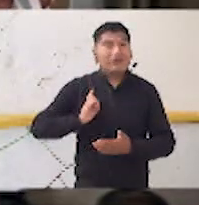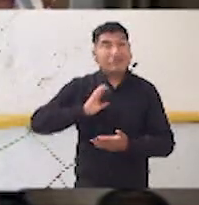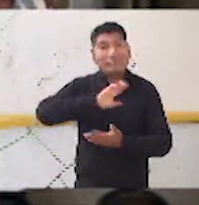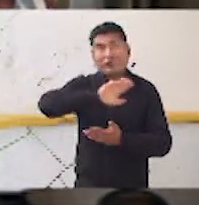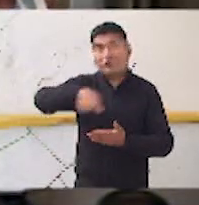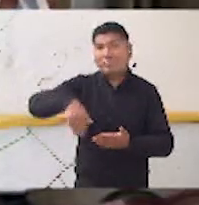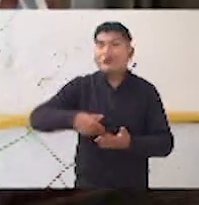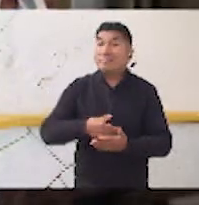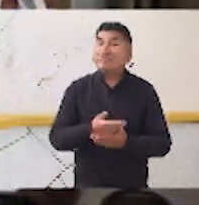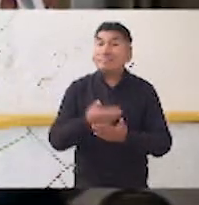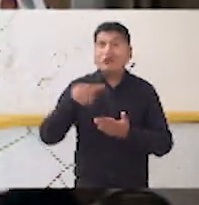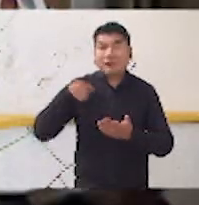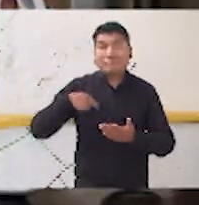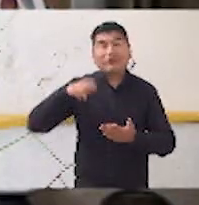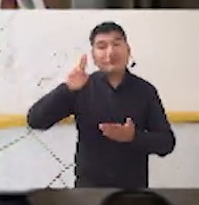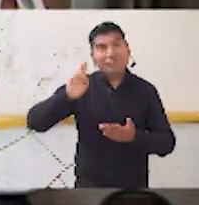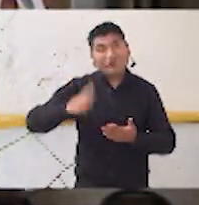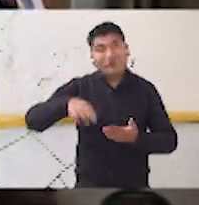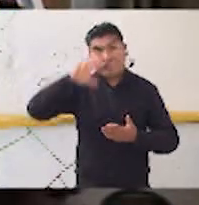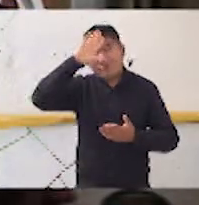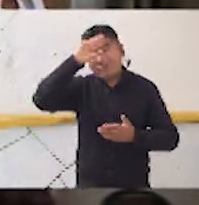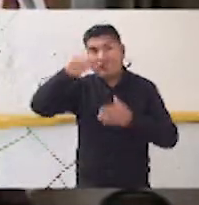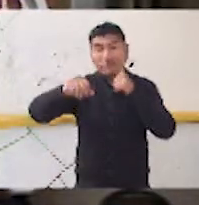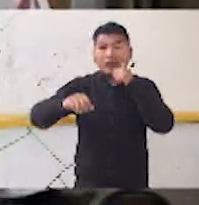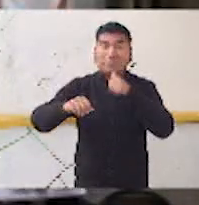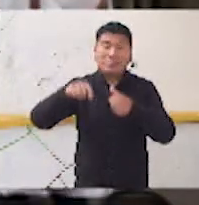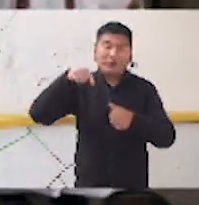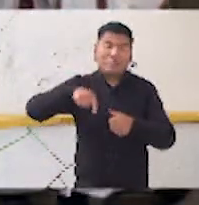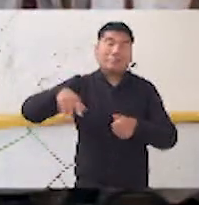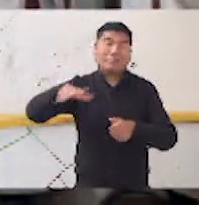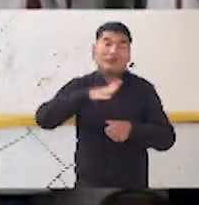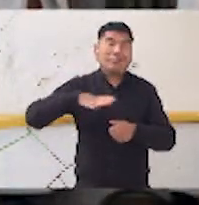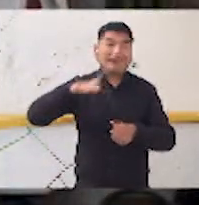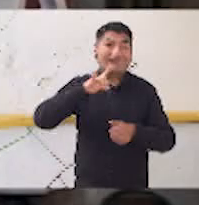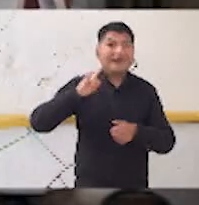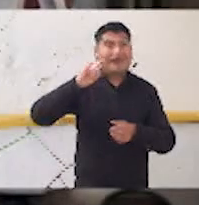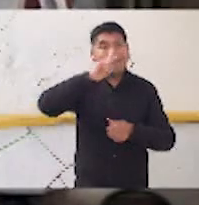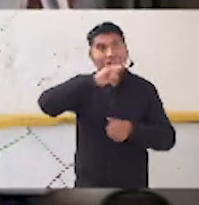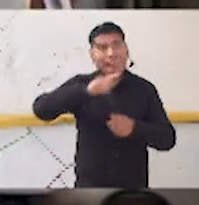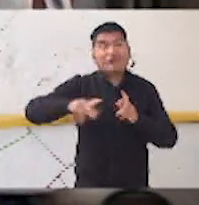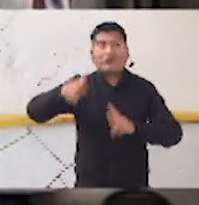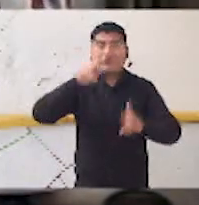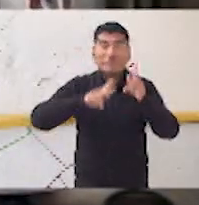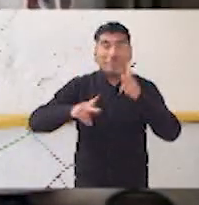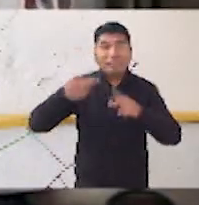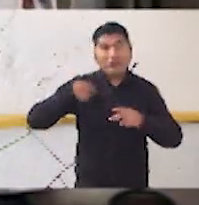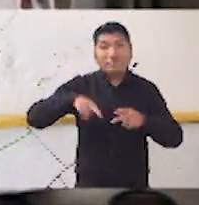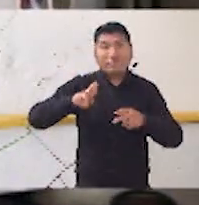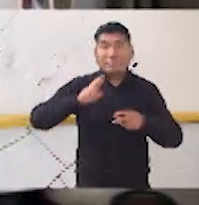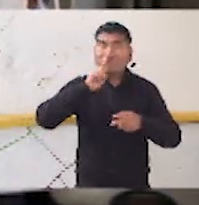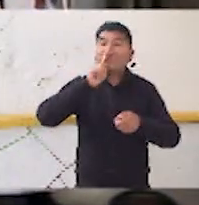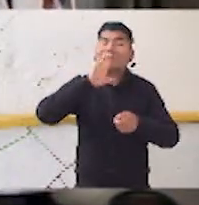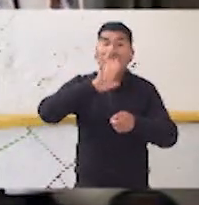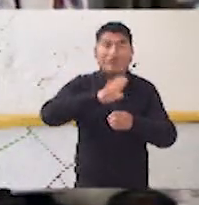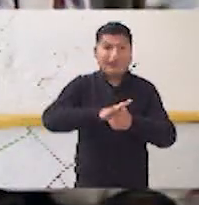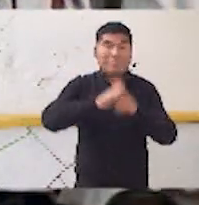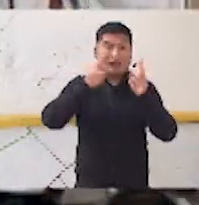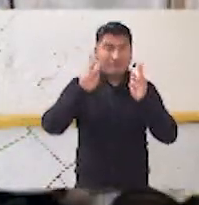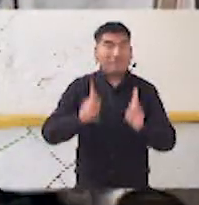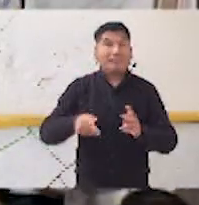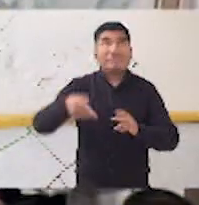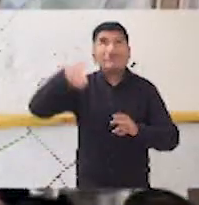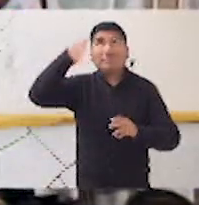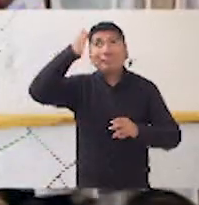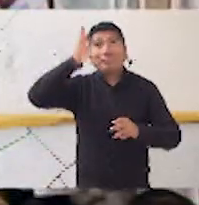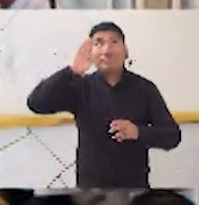todas las religiosas y religiosos de esta diócesis, por los laicos comprometidos, para que cada día el